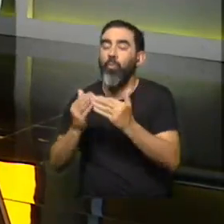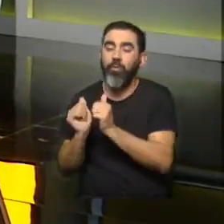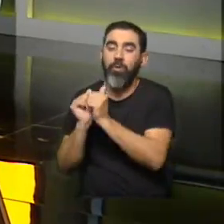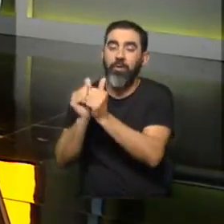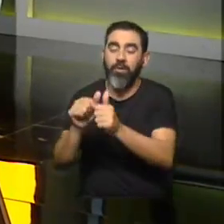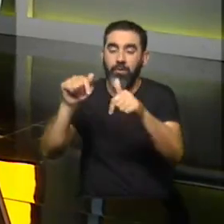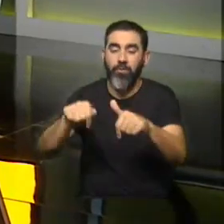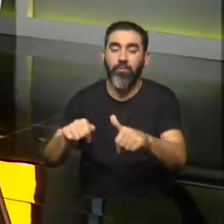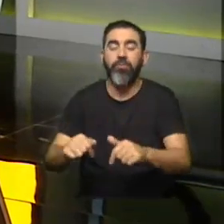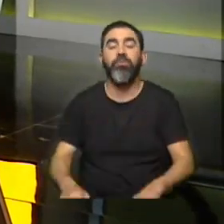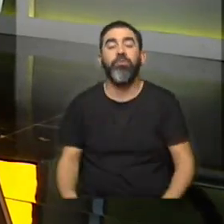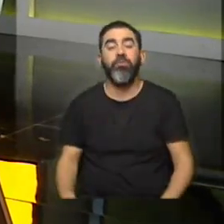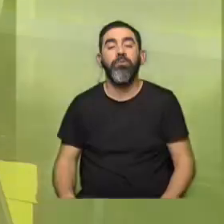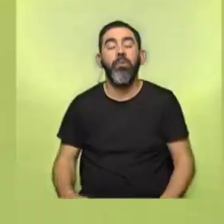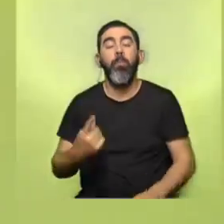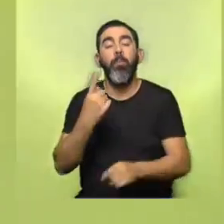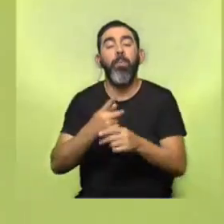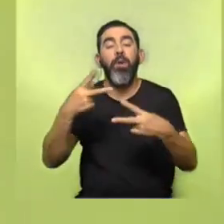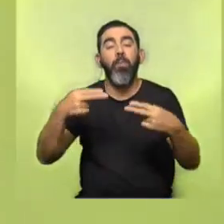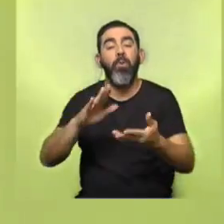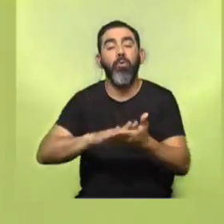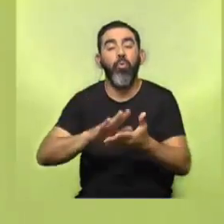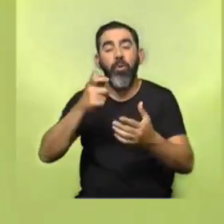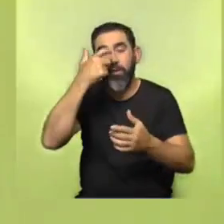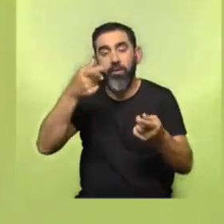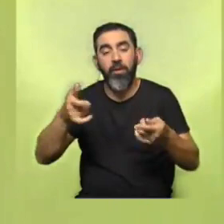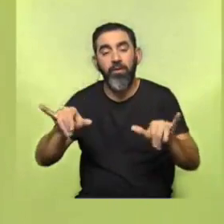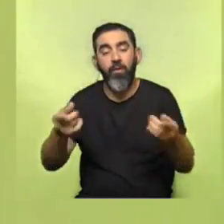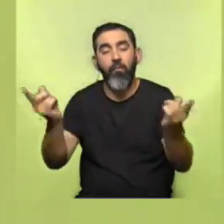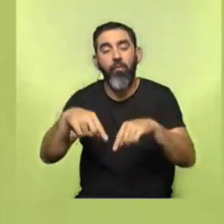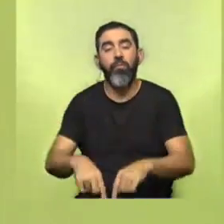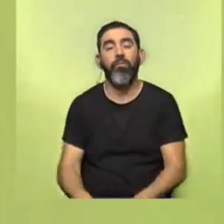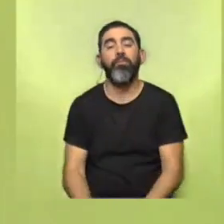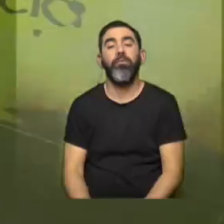Un placer enorme, gracias a vos. Primera pausa, ya volvemos aquí en Sobreciencia en TV Ciudad.